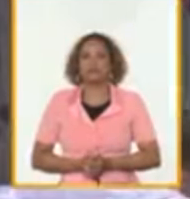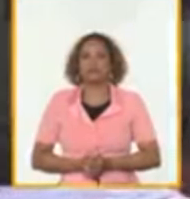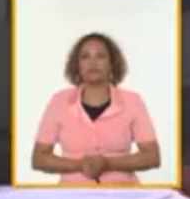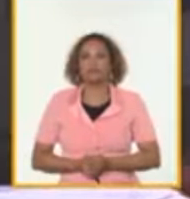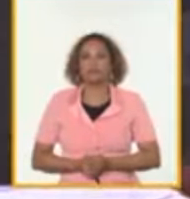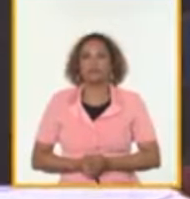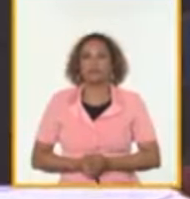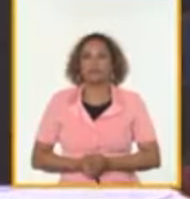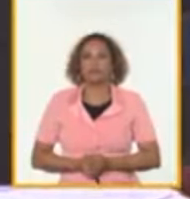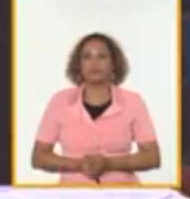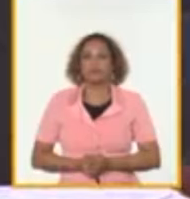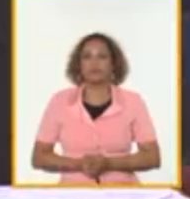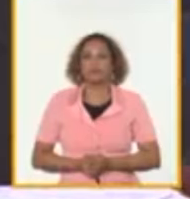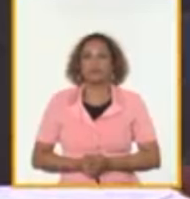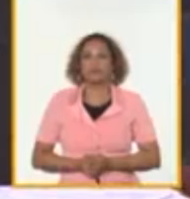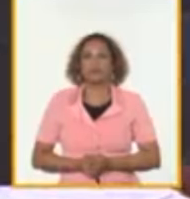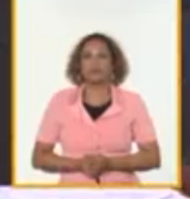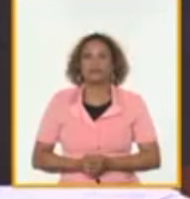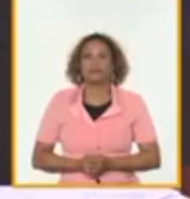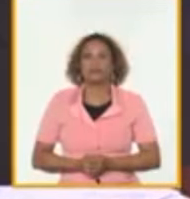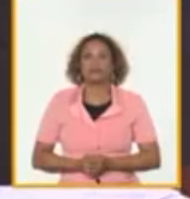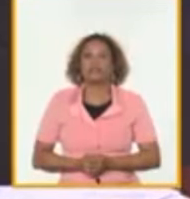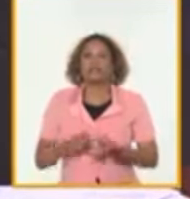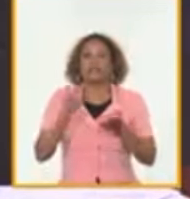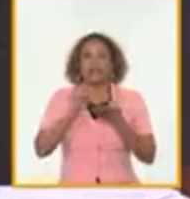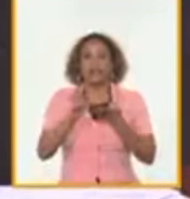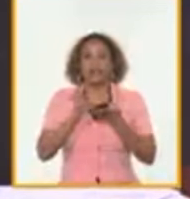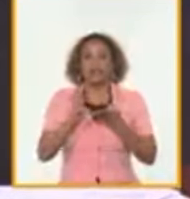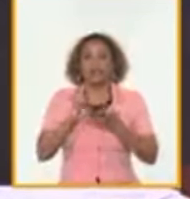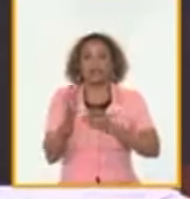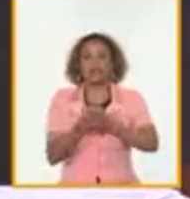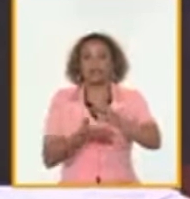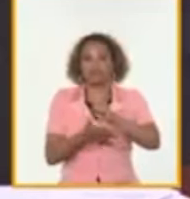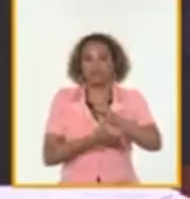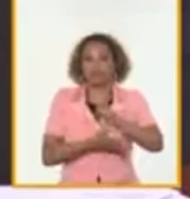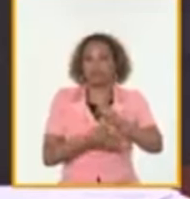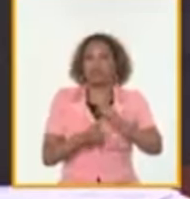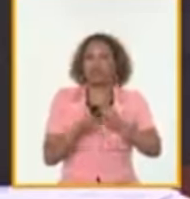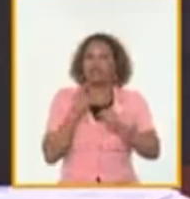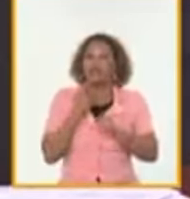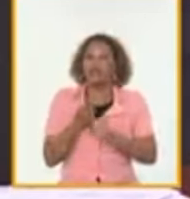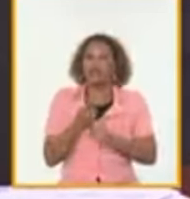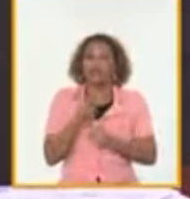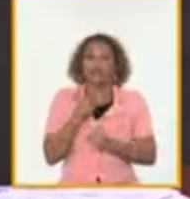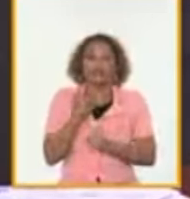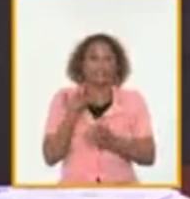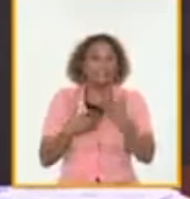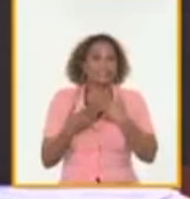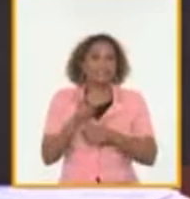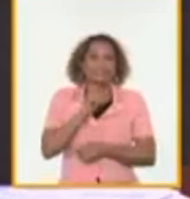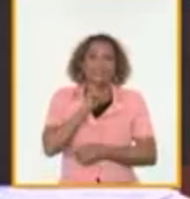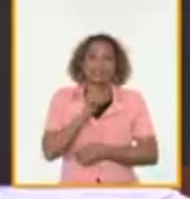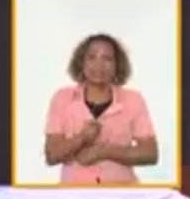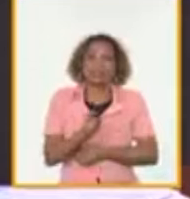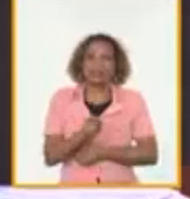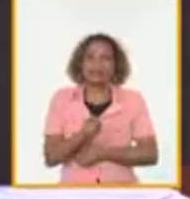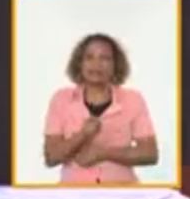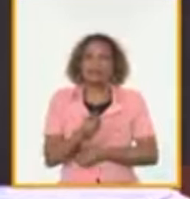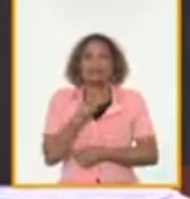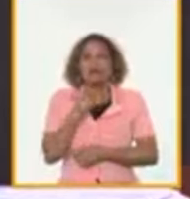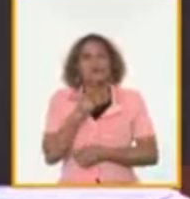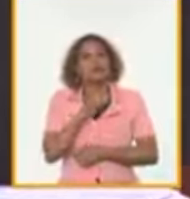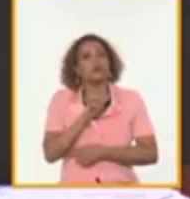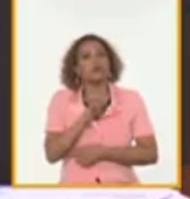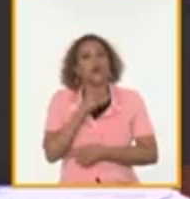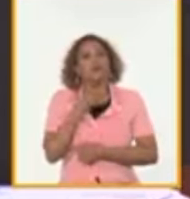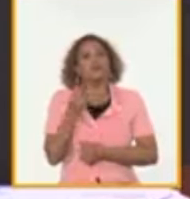supuesto la deuda de la safra azucarera sigue siendo para todo el país un desafío de todas formas Villa Clara aún en esas circunstancias tiene también